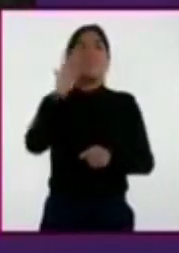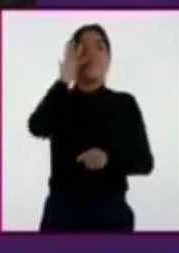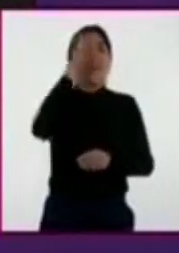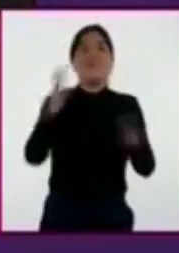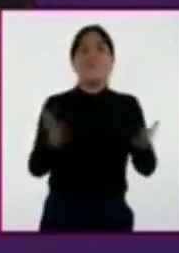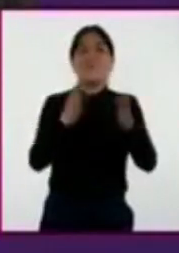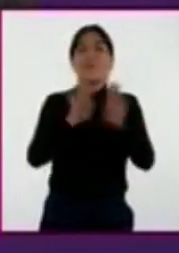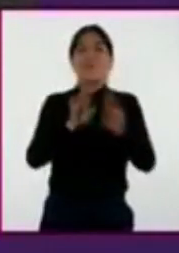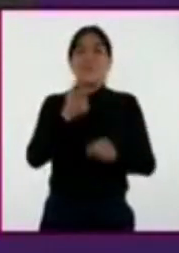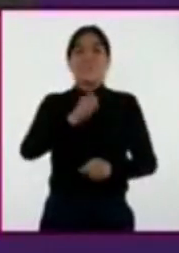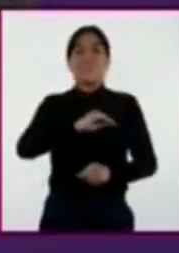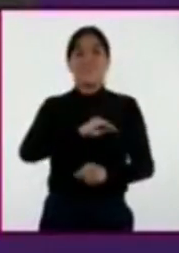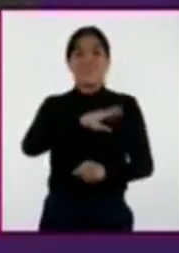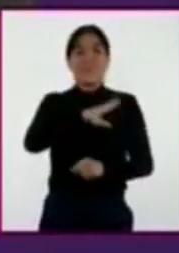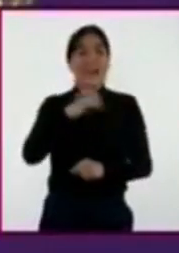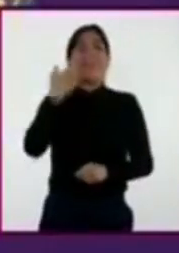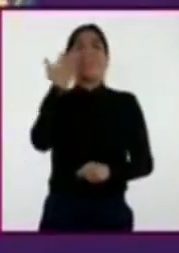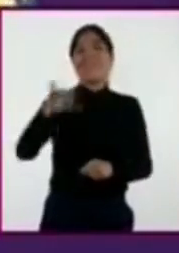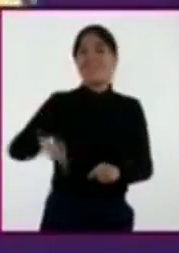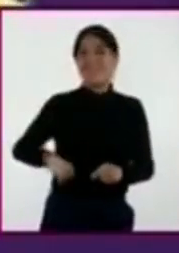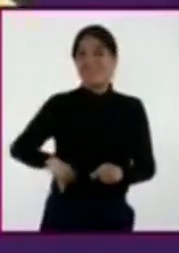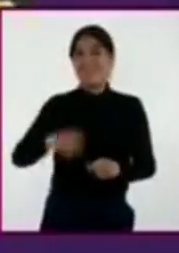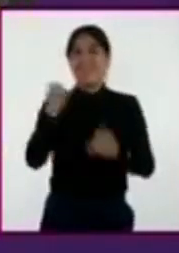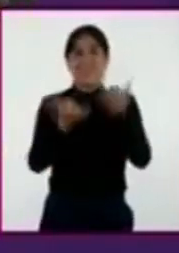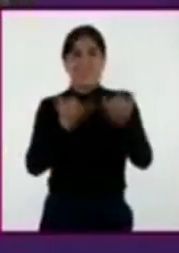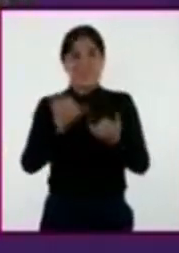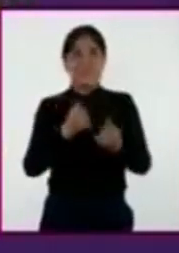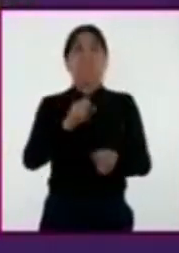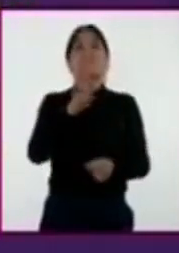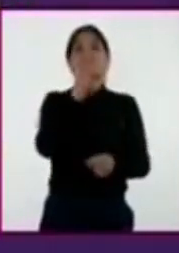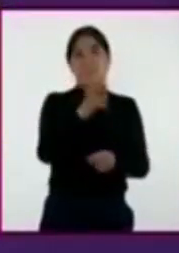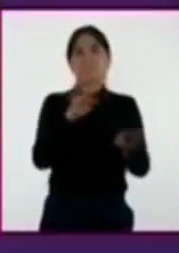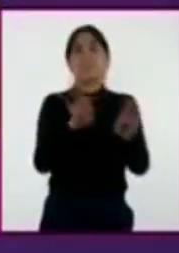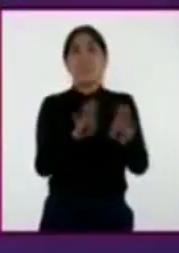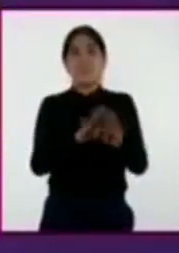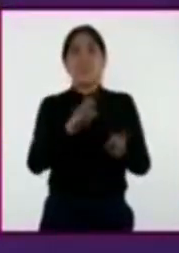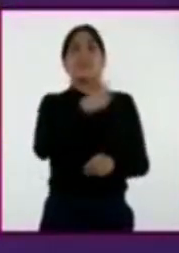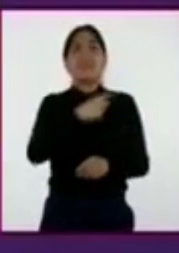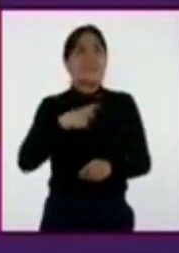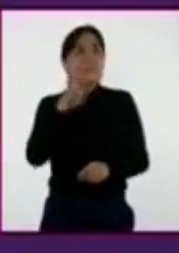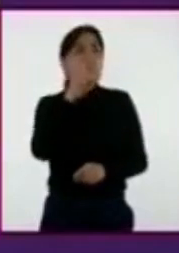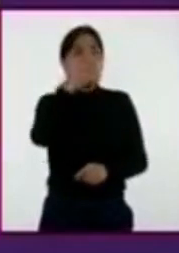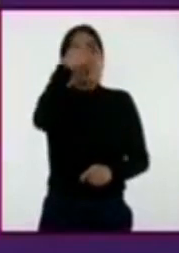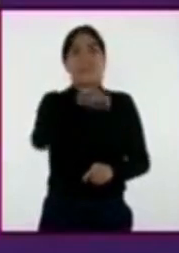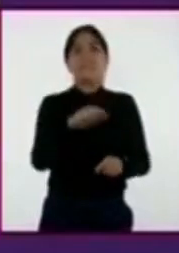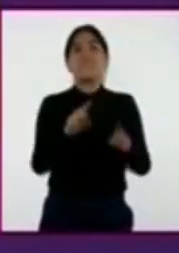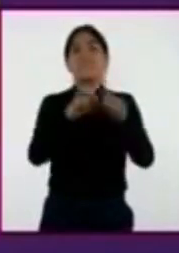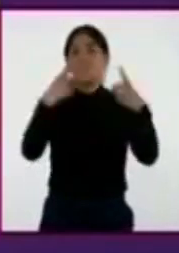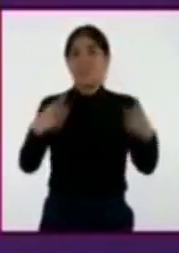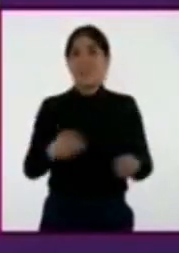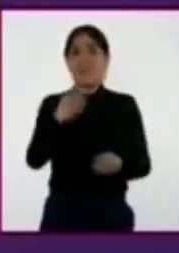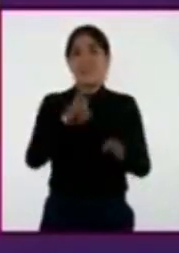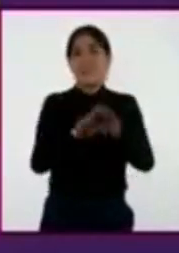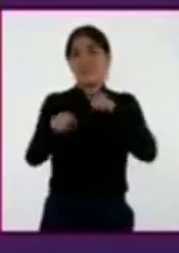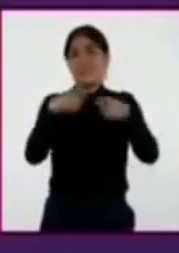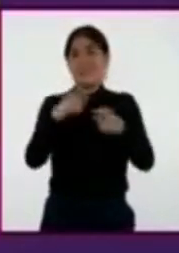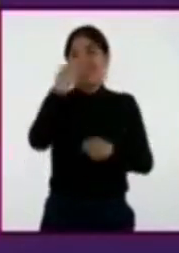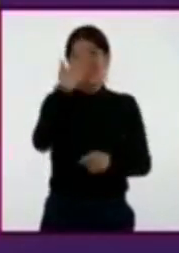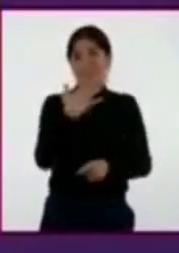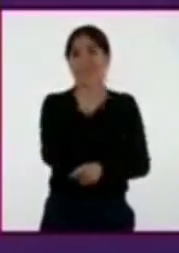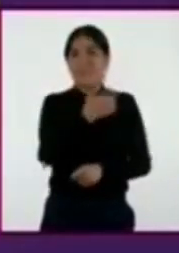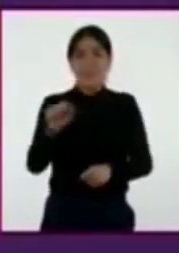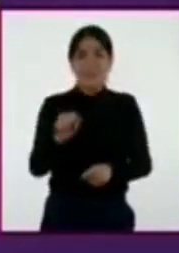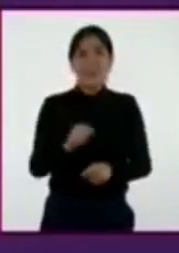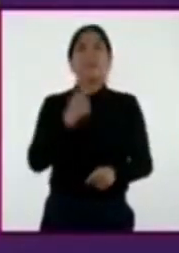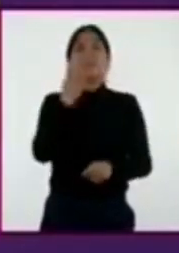motivación intrínseca del estudiante. Por lo tanto, él debe de conocer la intención de para qué va a desarrollar sus habilidades y destrezas,